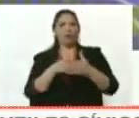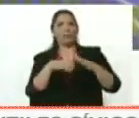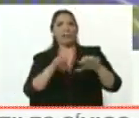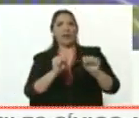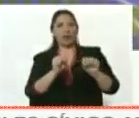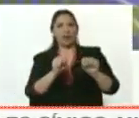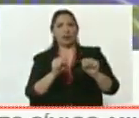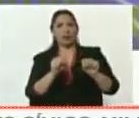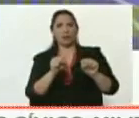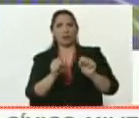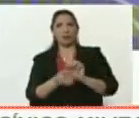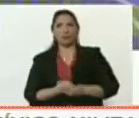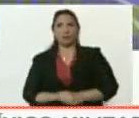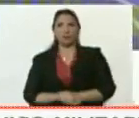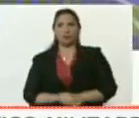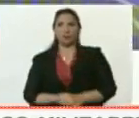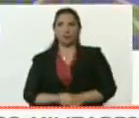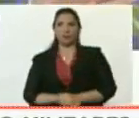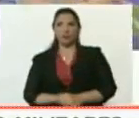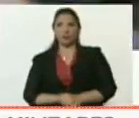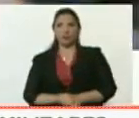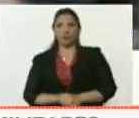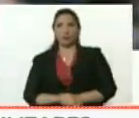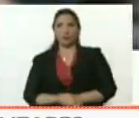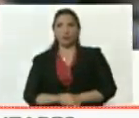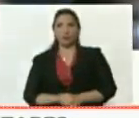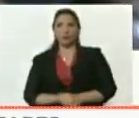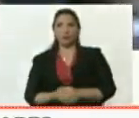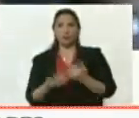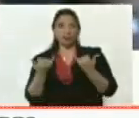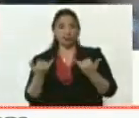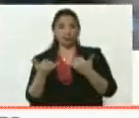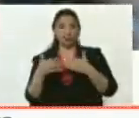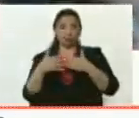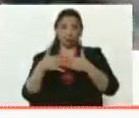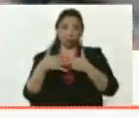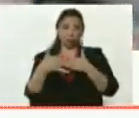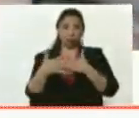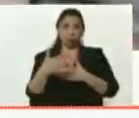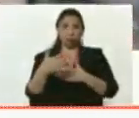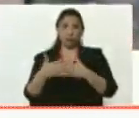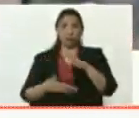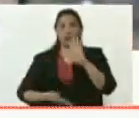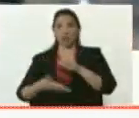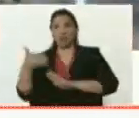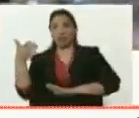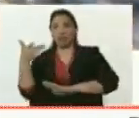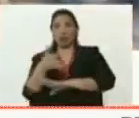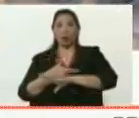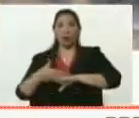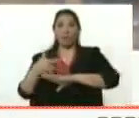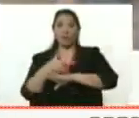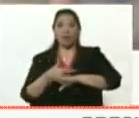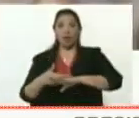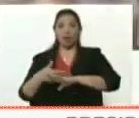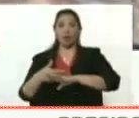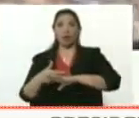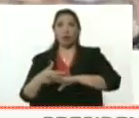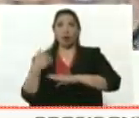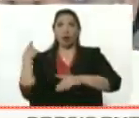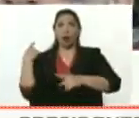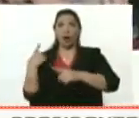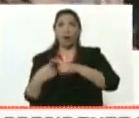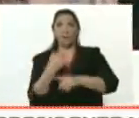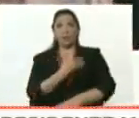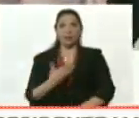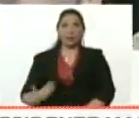Y vino ya en las proximidades de la salida del gobierno de Obama y la llegada